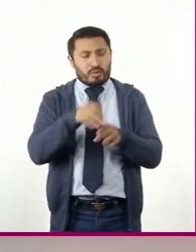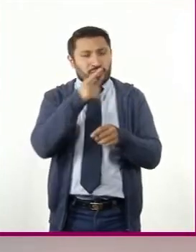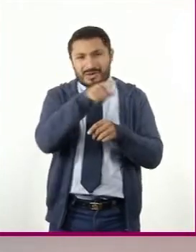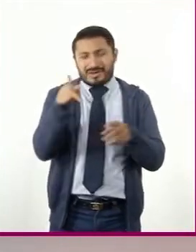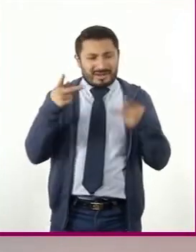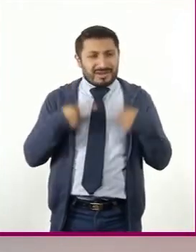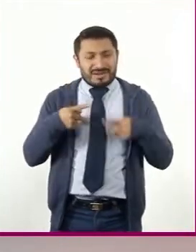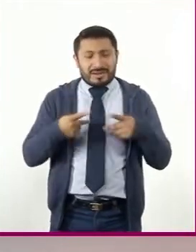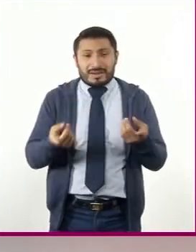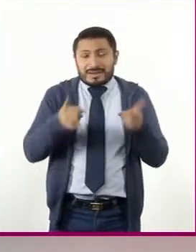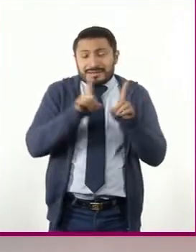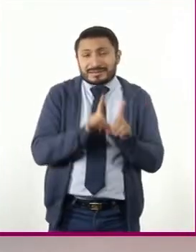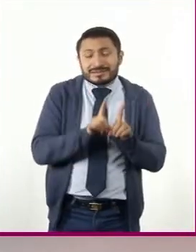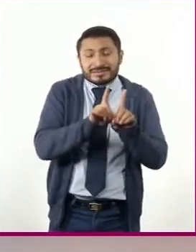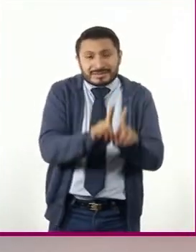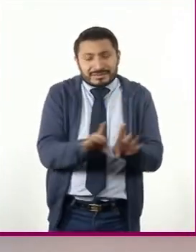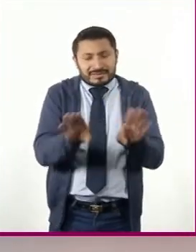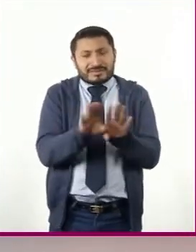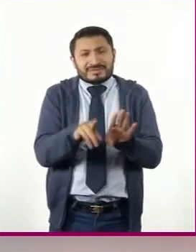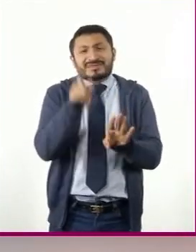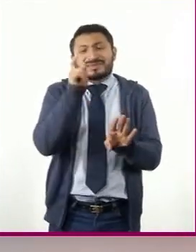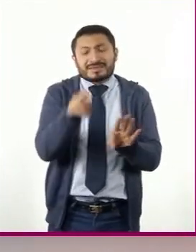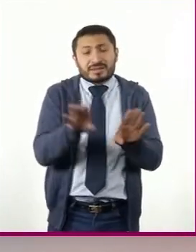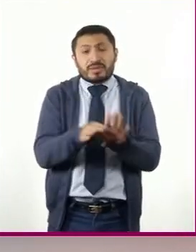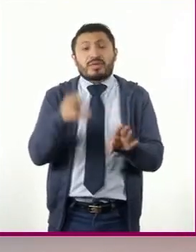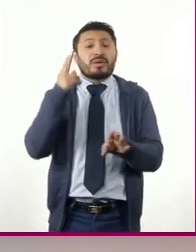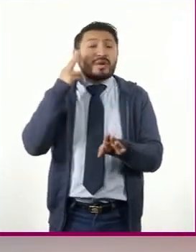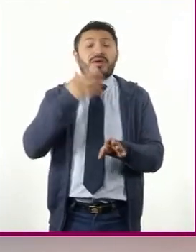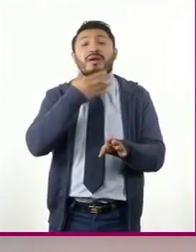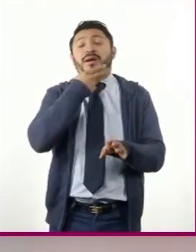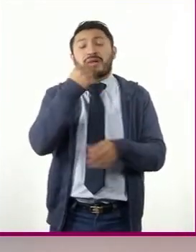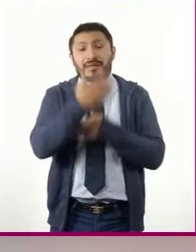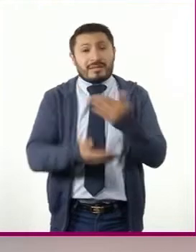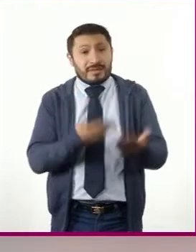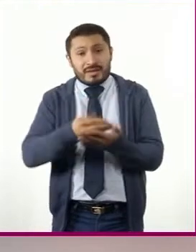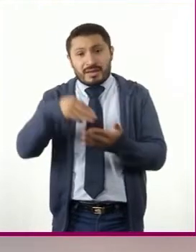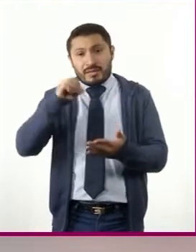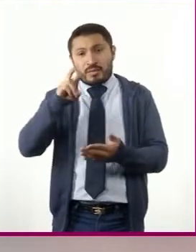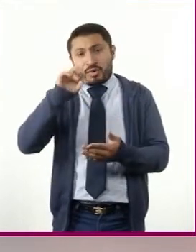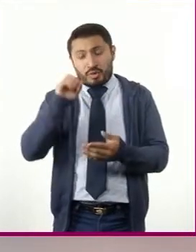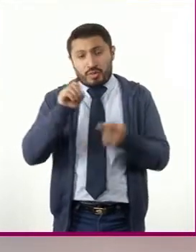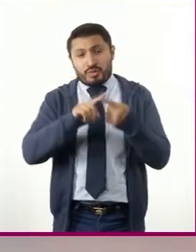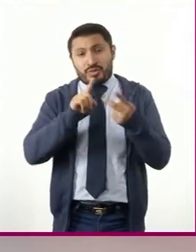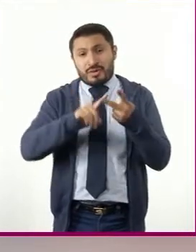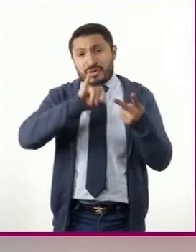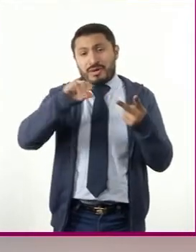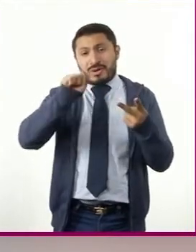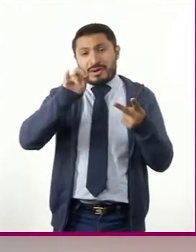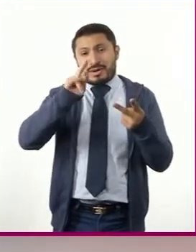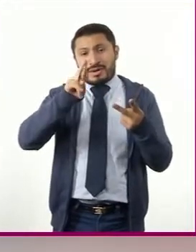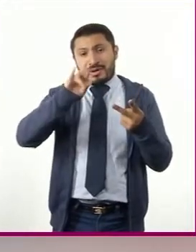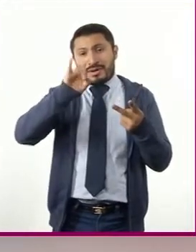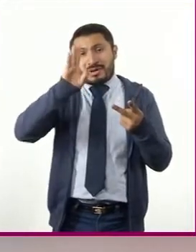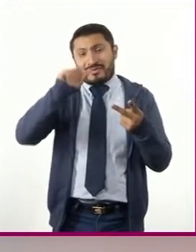protagonistas Abencerraje, que hace referencia a un caballero moro, y Jarifa, que significa la noble